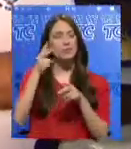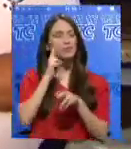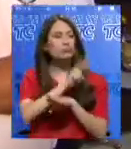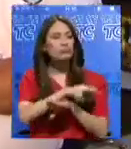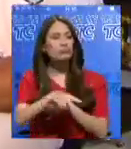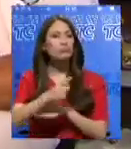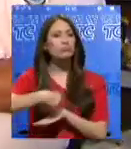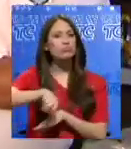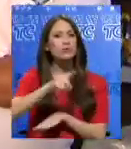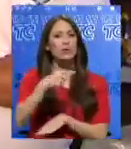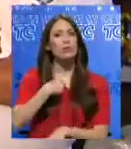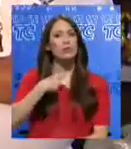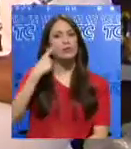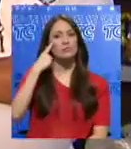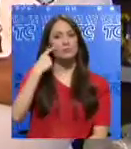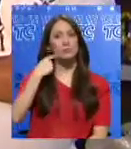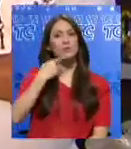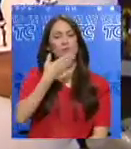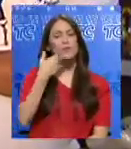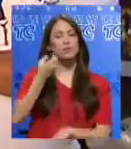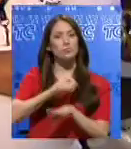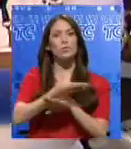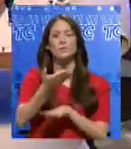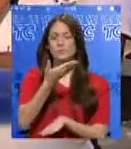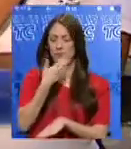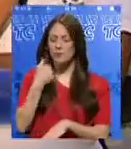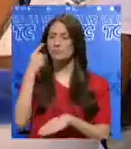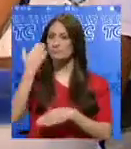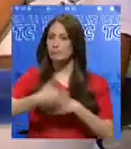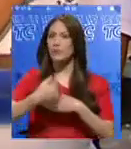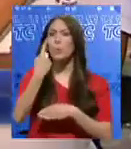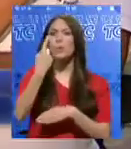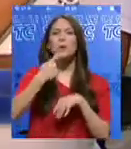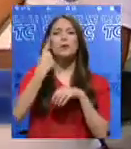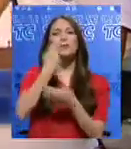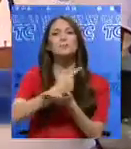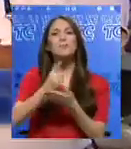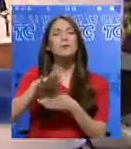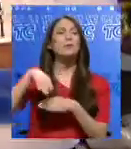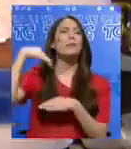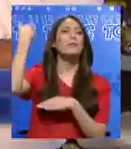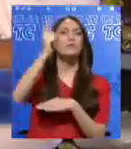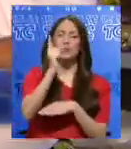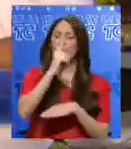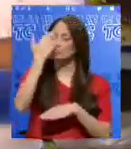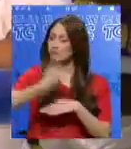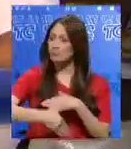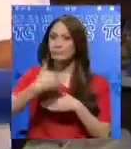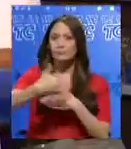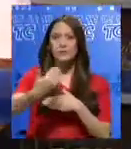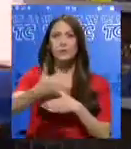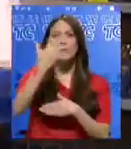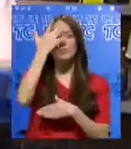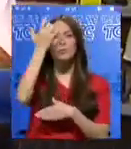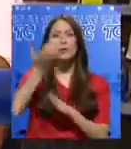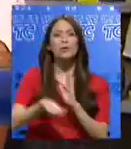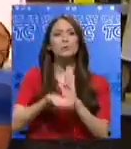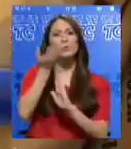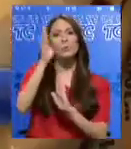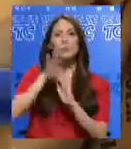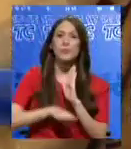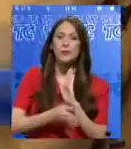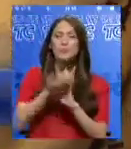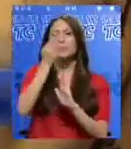mercado? Para mí me parece recomendable y que lo hagan permanentemente, vuelvo y les sugiero, porque los precios cada vez y cuando están que